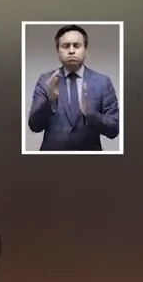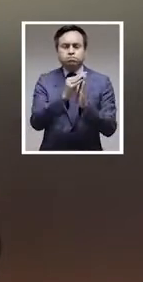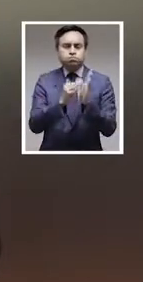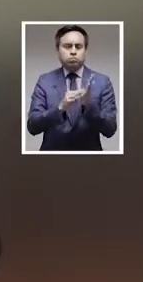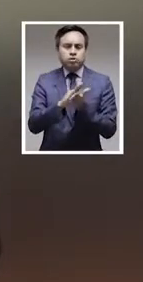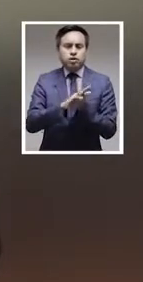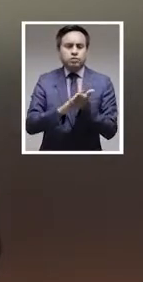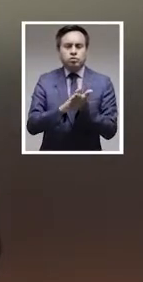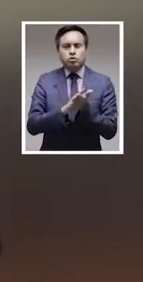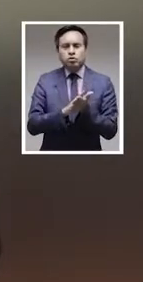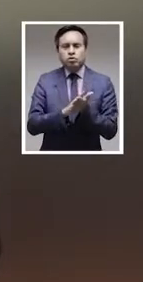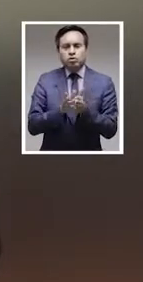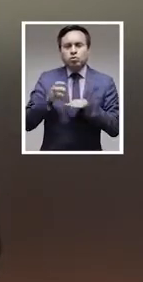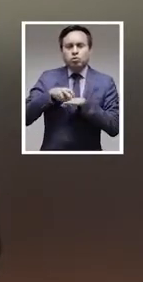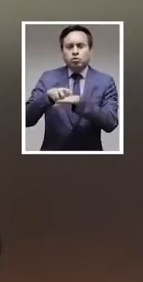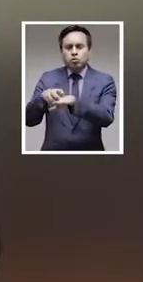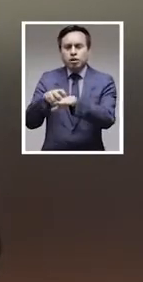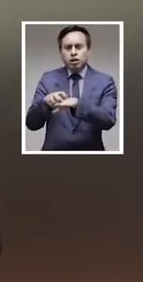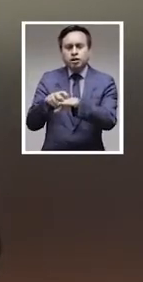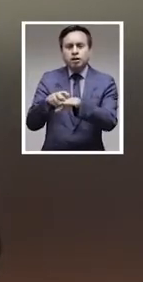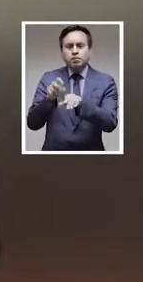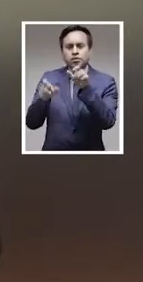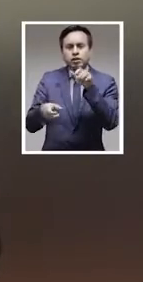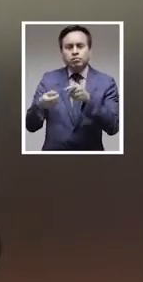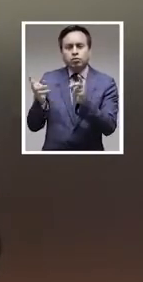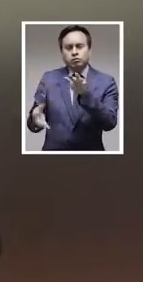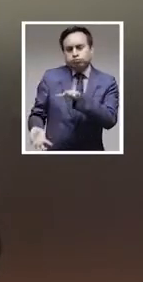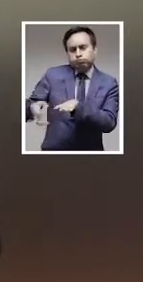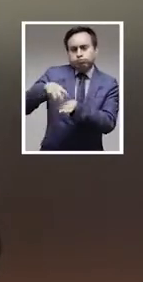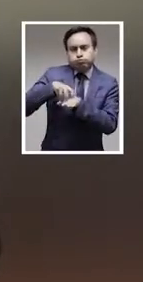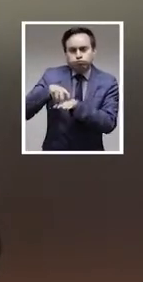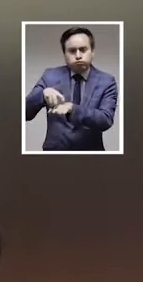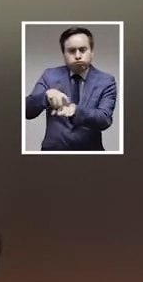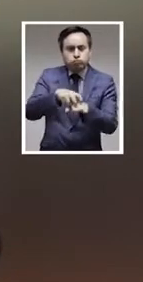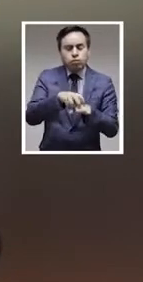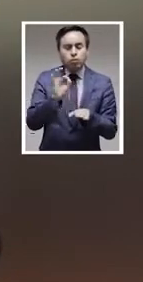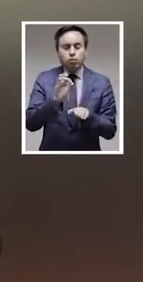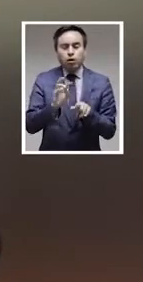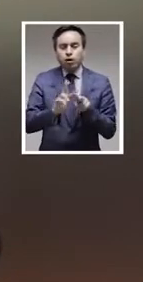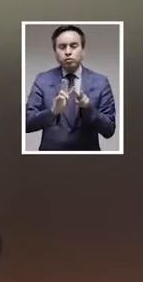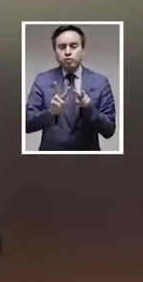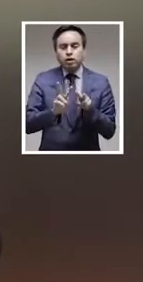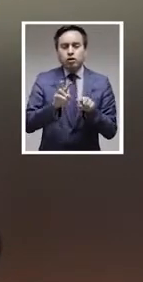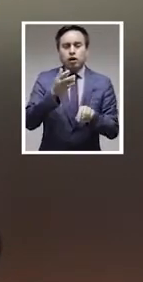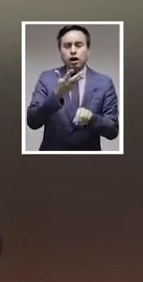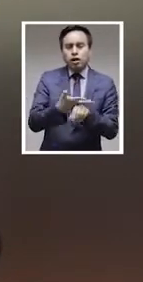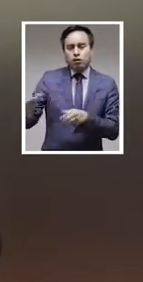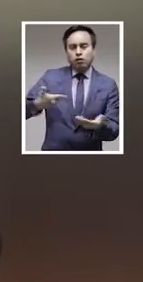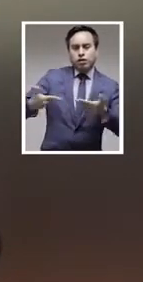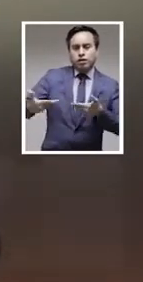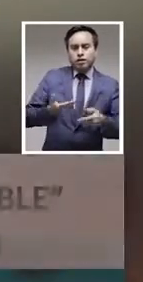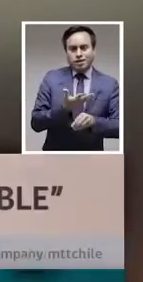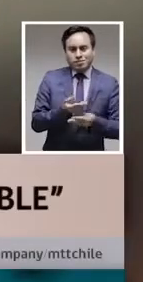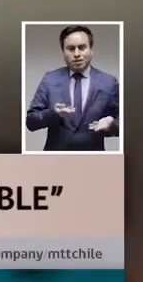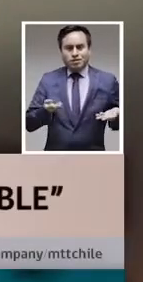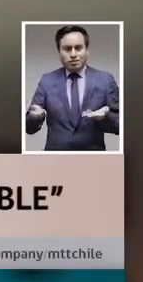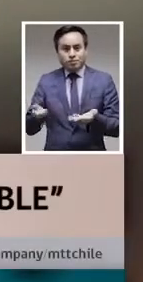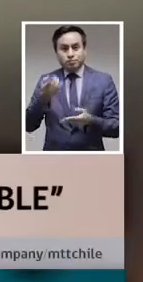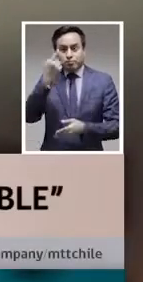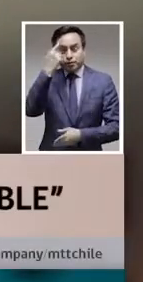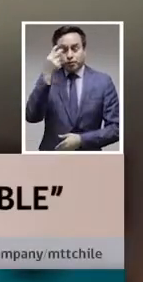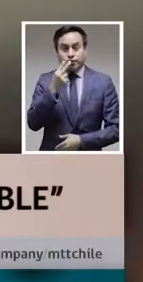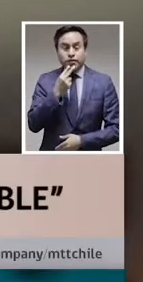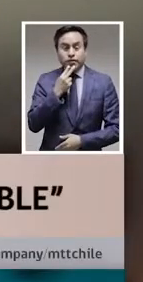por ejemplo, rutas de transporte público. No es solamente ajustar oferta y demanda. Nos importa que la